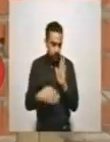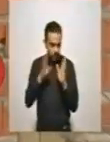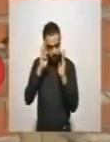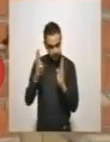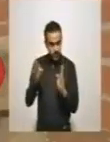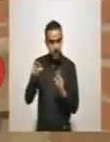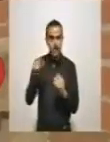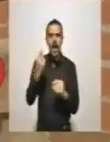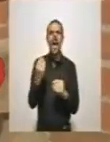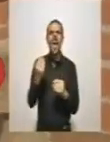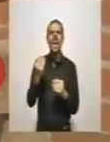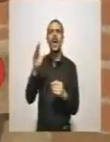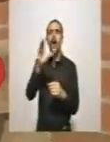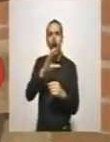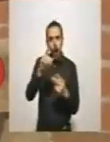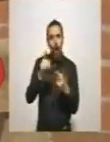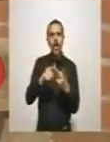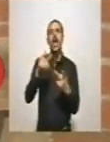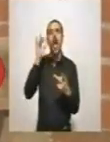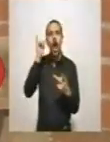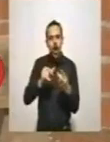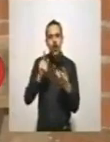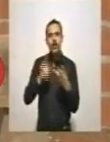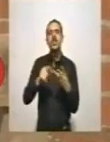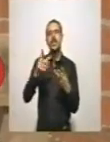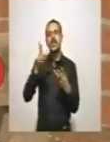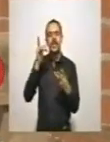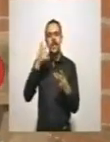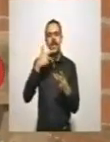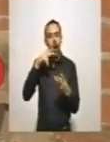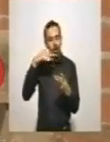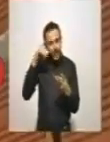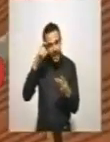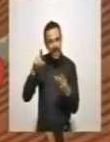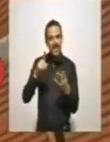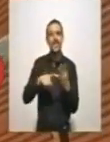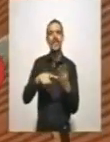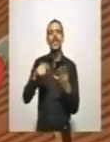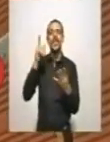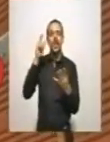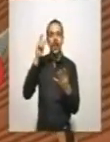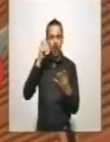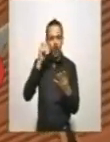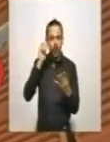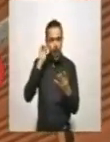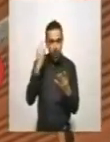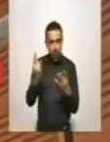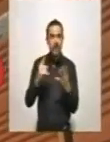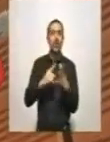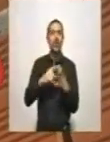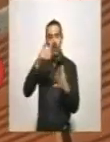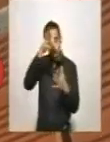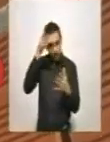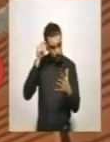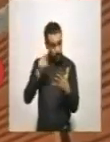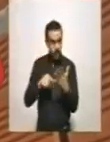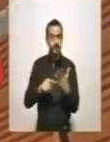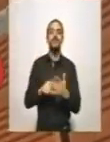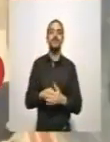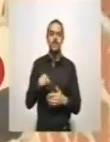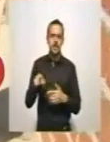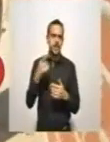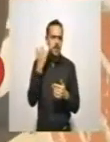Concordia, Colón, San José, Concepción del Uruguay y Gualeguaychú. Asimismo, esta semana el gobernador ha